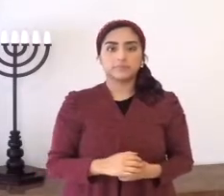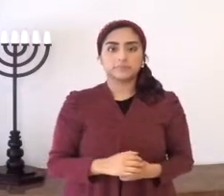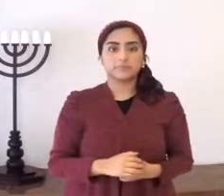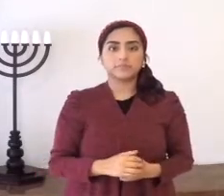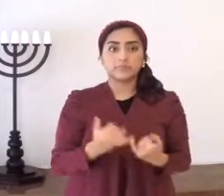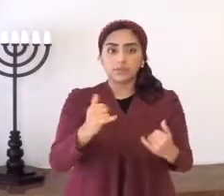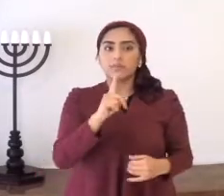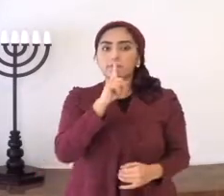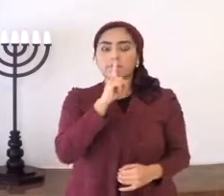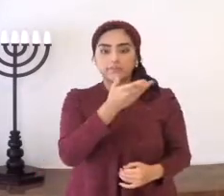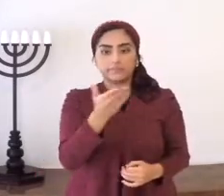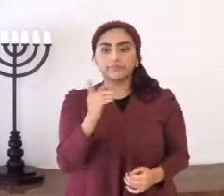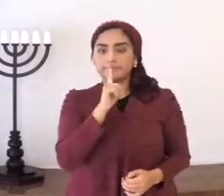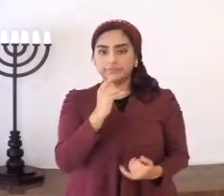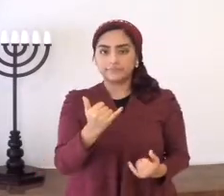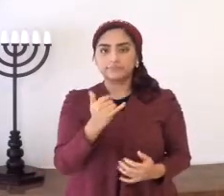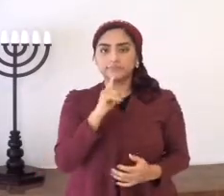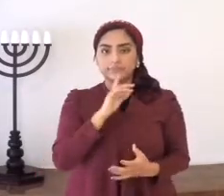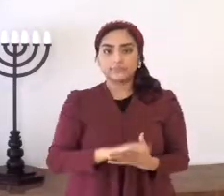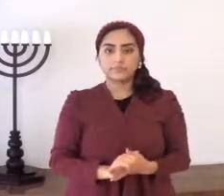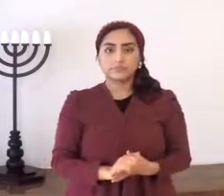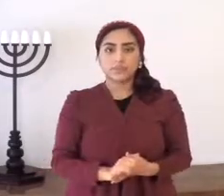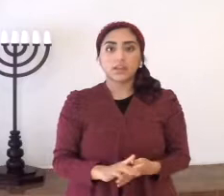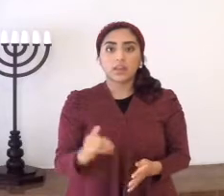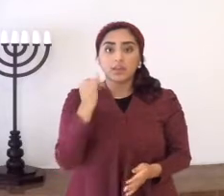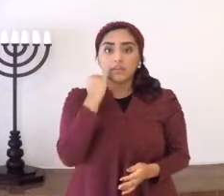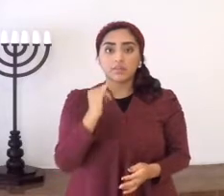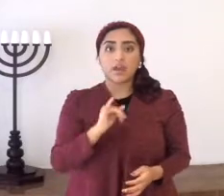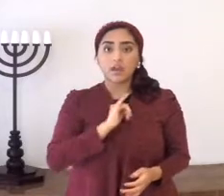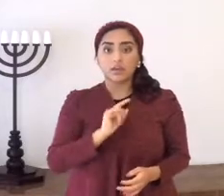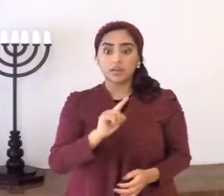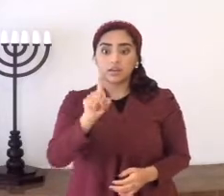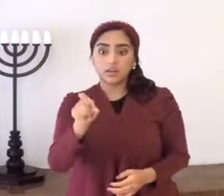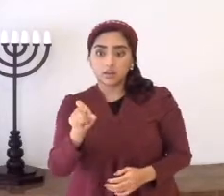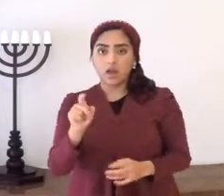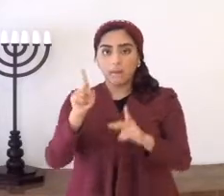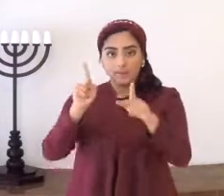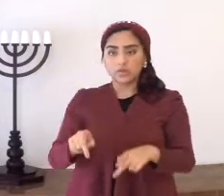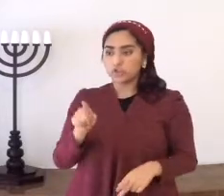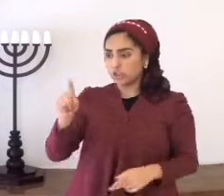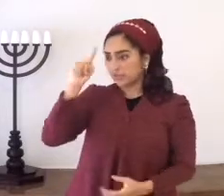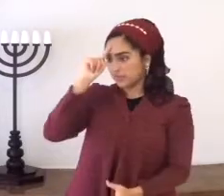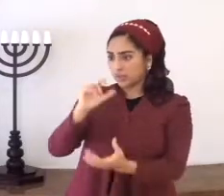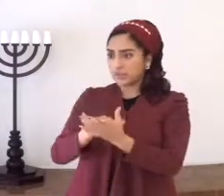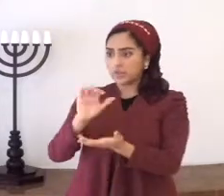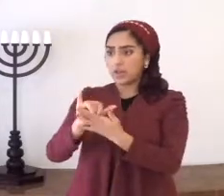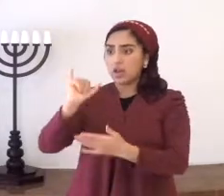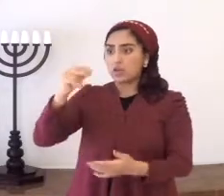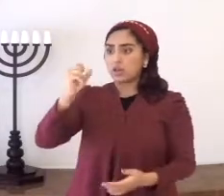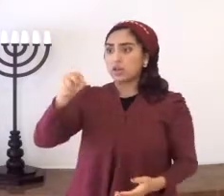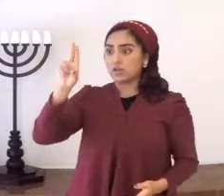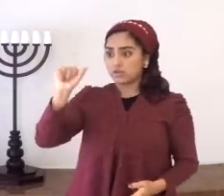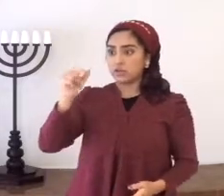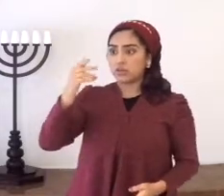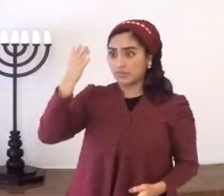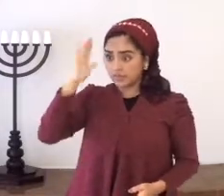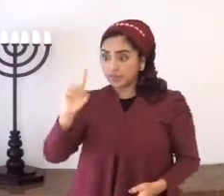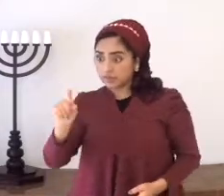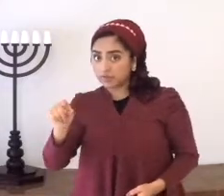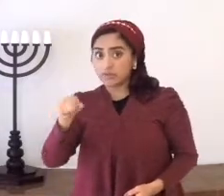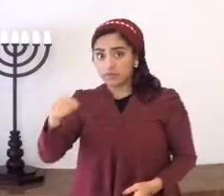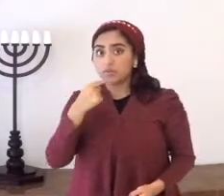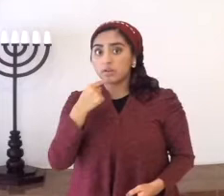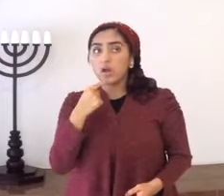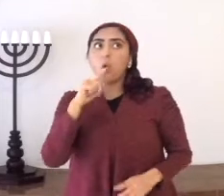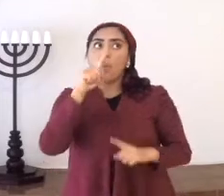Aleluya. Ahora, ahorita no contesten, amados preciosos. Si yo pregunto a una persona: ¿tú crees que Yahshua es Elohim? Y me